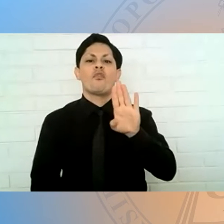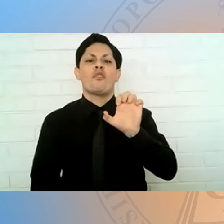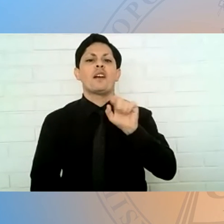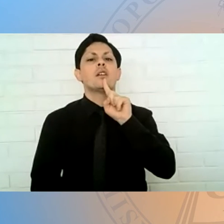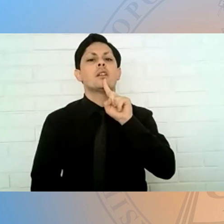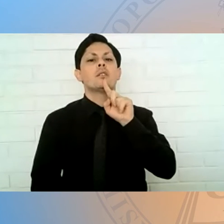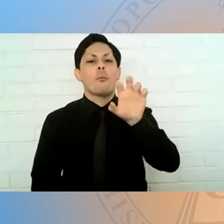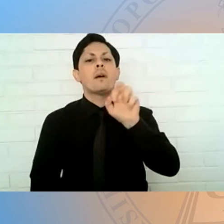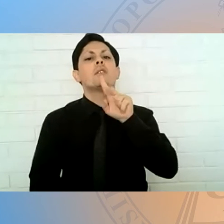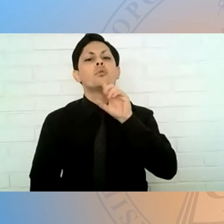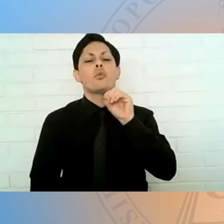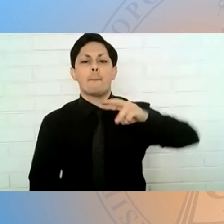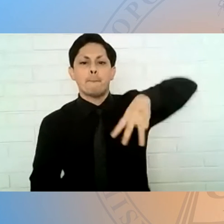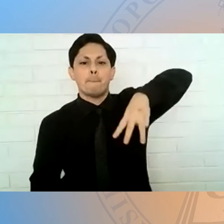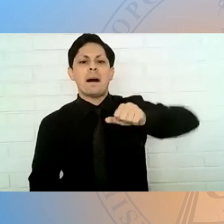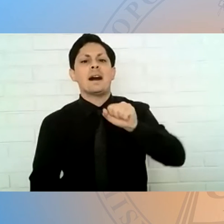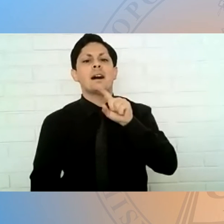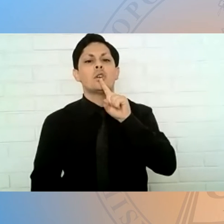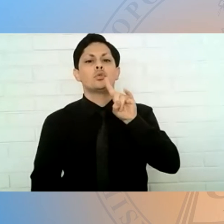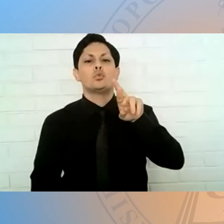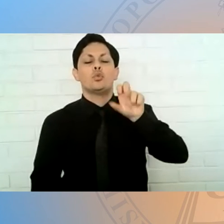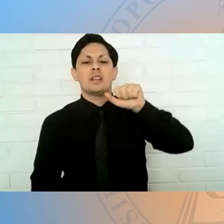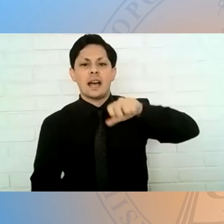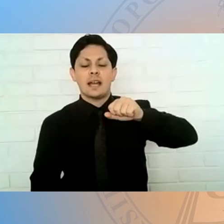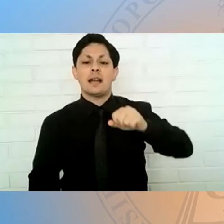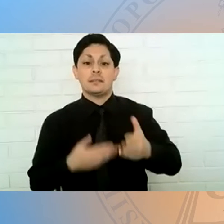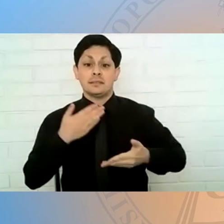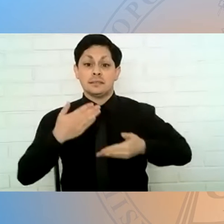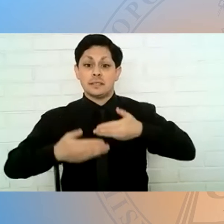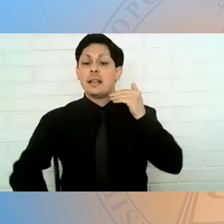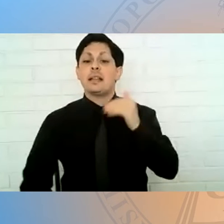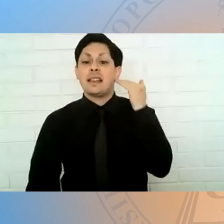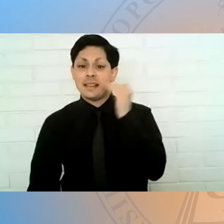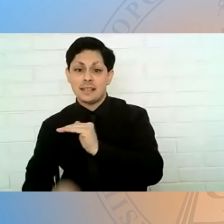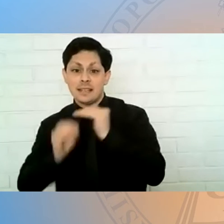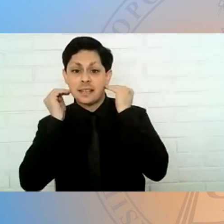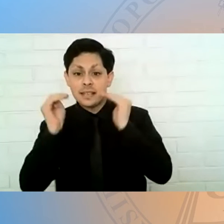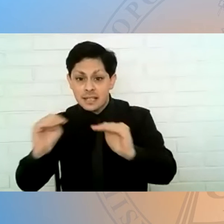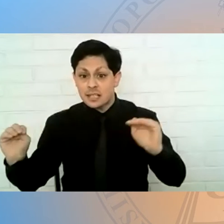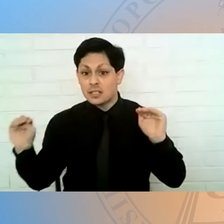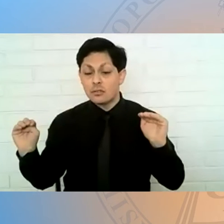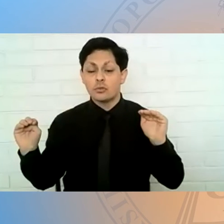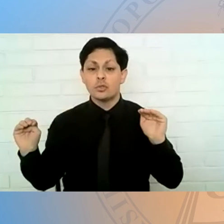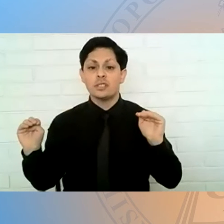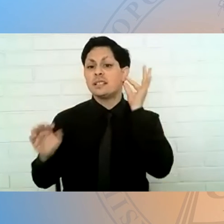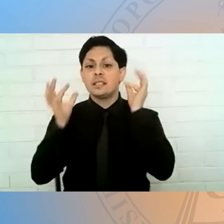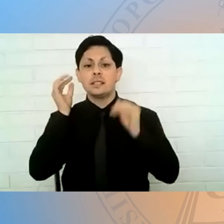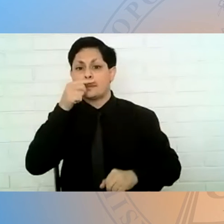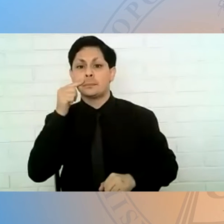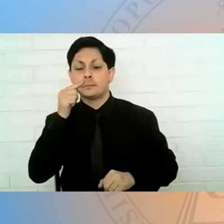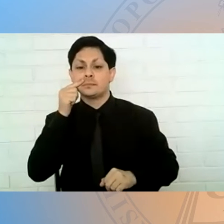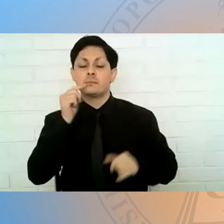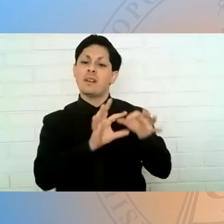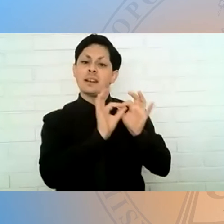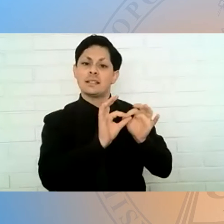en torno a la educación y el aprendizaje de niños y niñas. Gracias a estos estudios, la académica